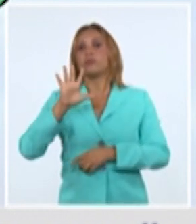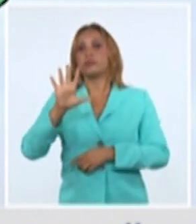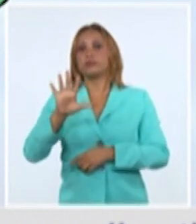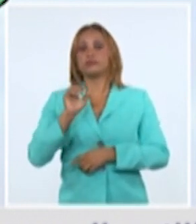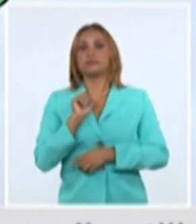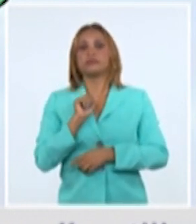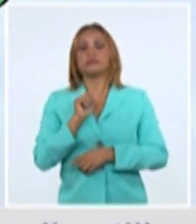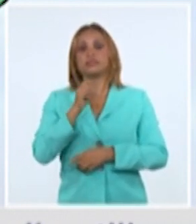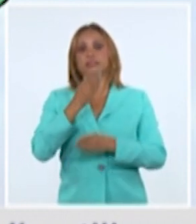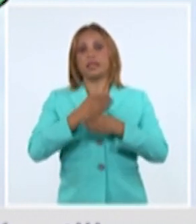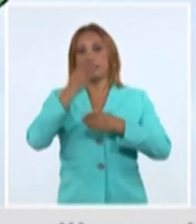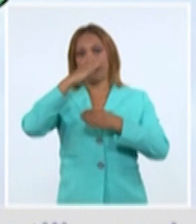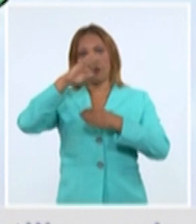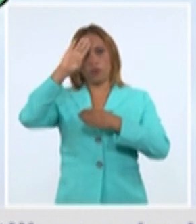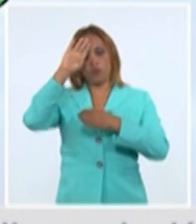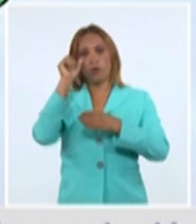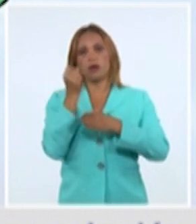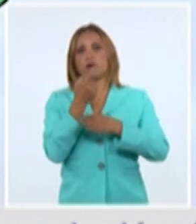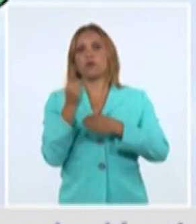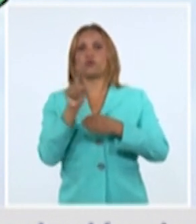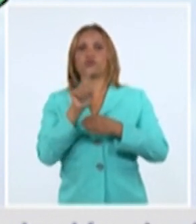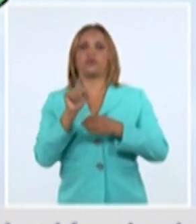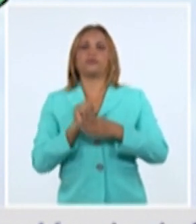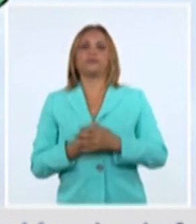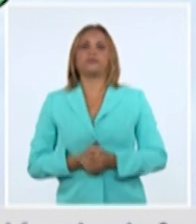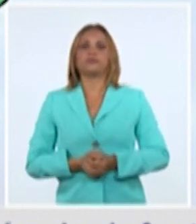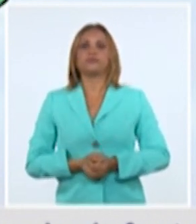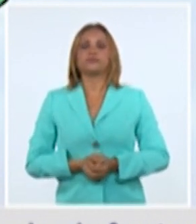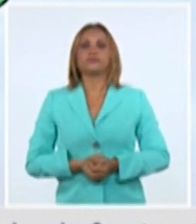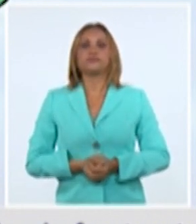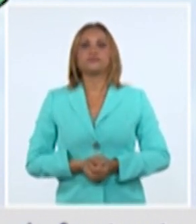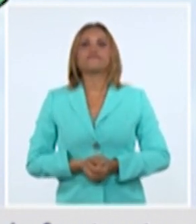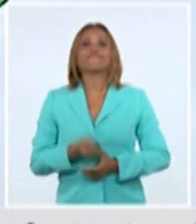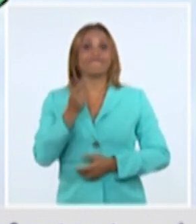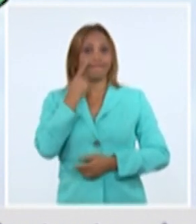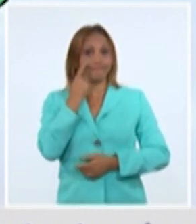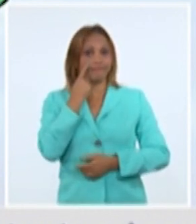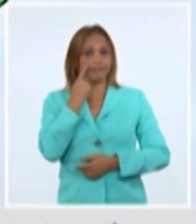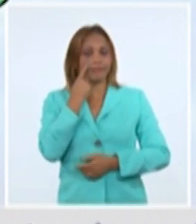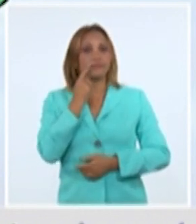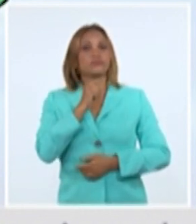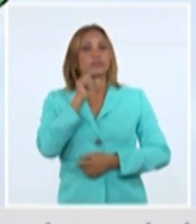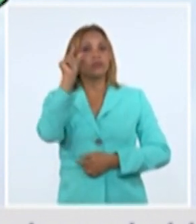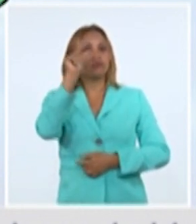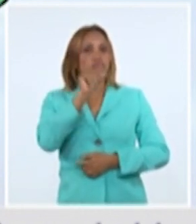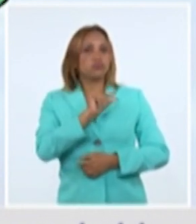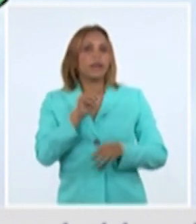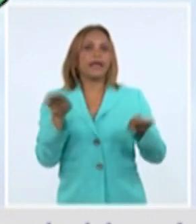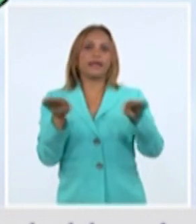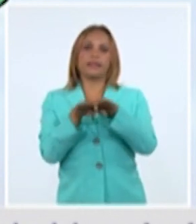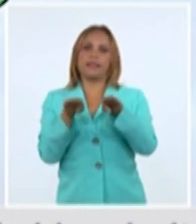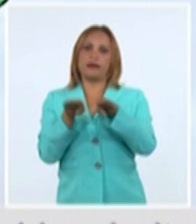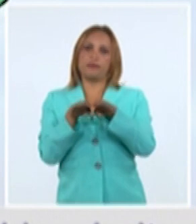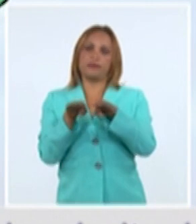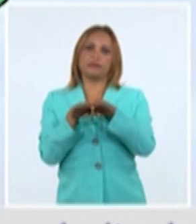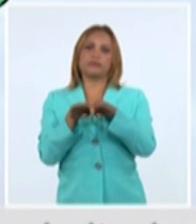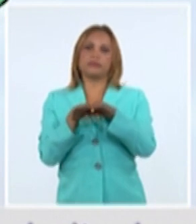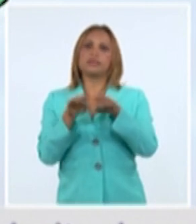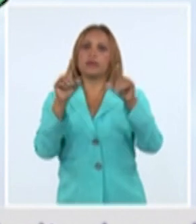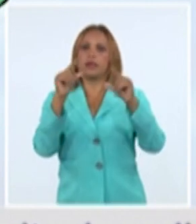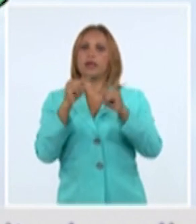y Santiago de Cuba con 11 casos, evidentemente con una estabilidad también en la